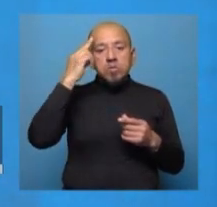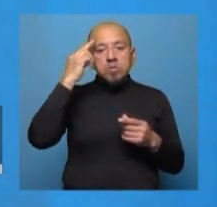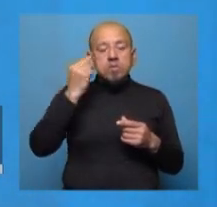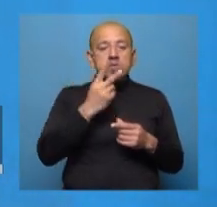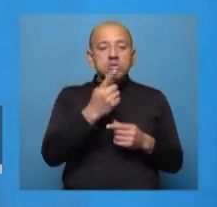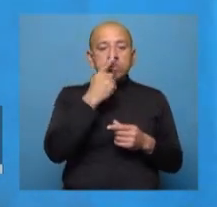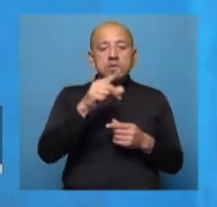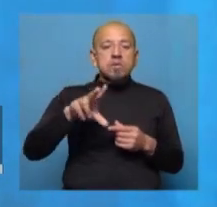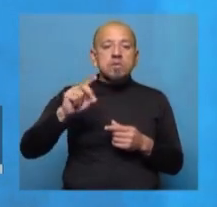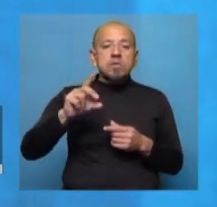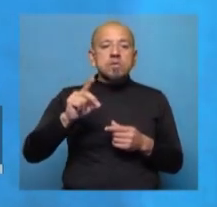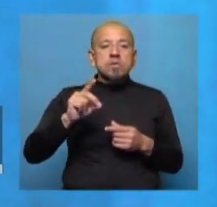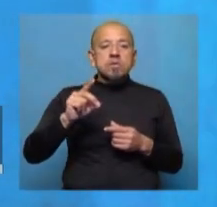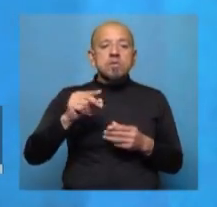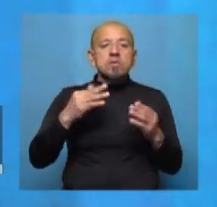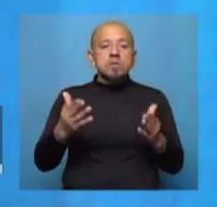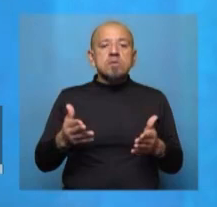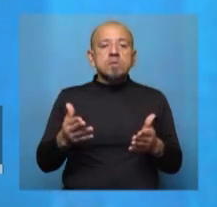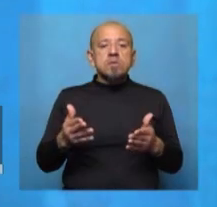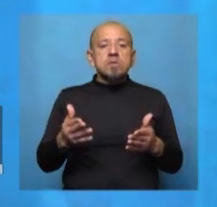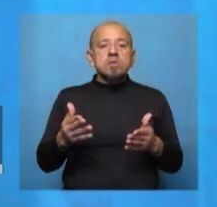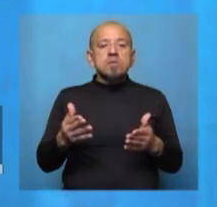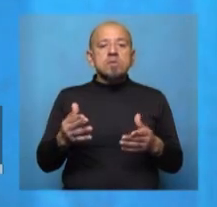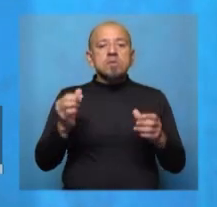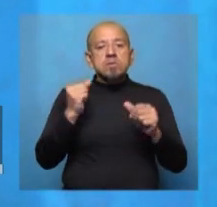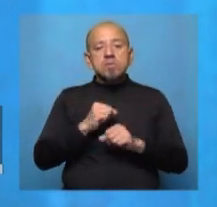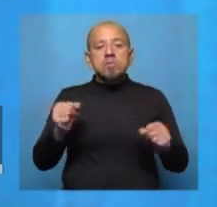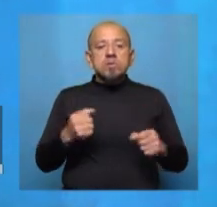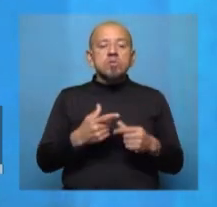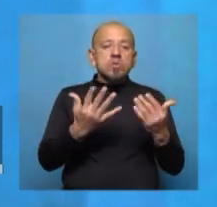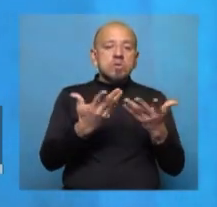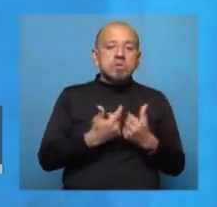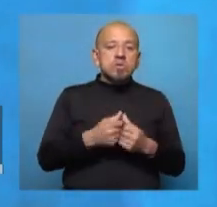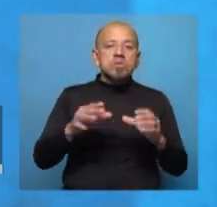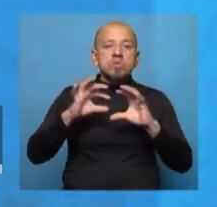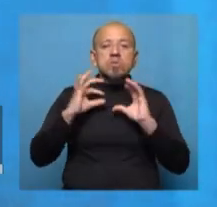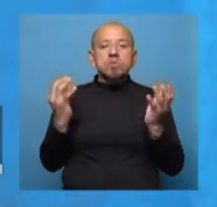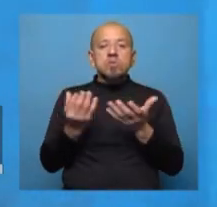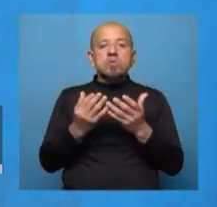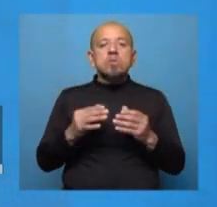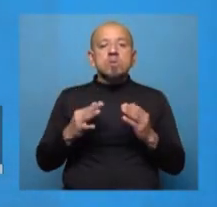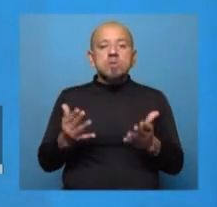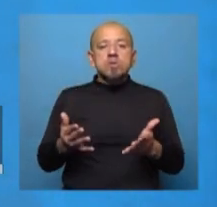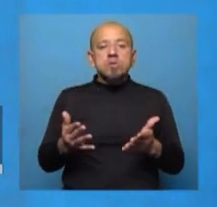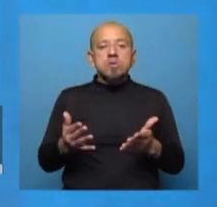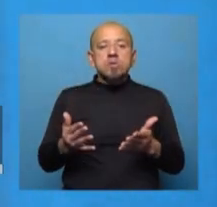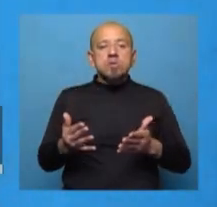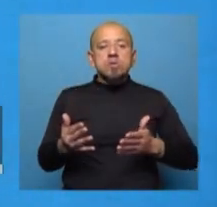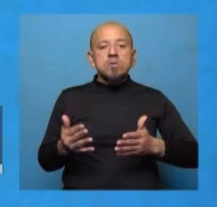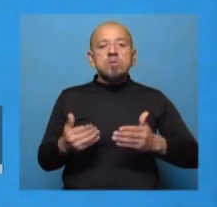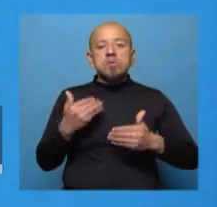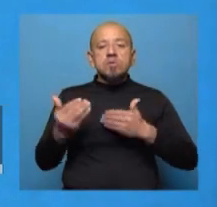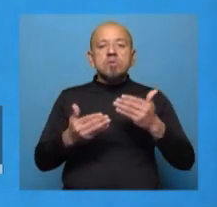2030 y tomar la alternativa de organización de ese mundial como una alternativa